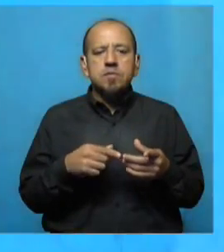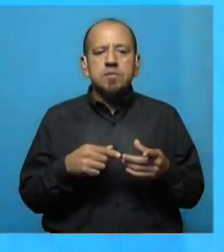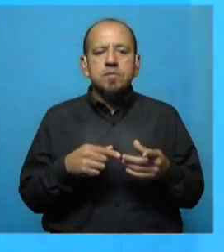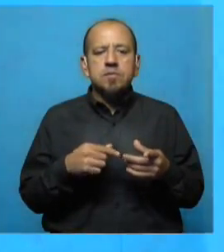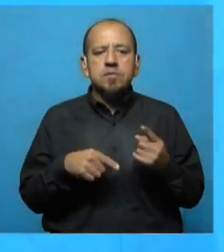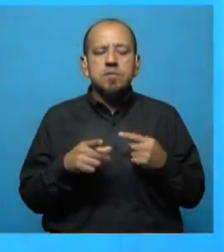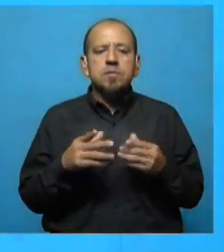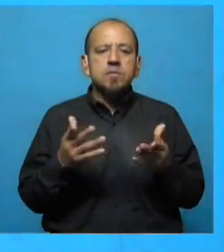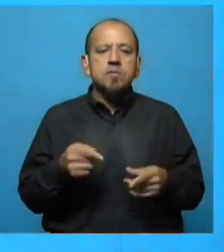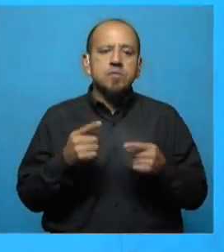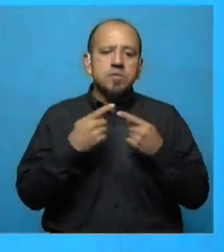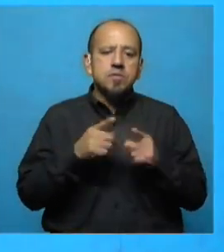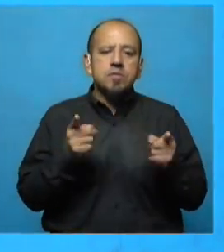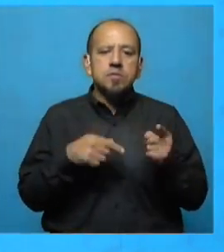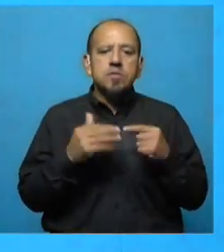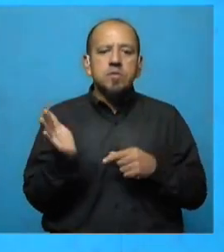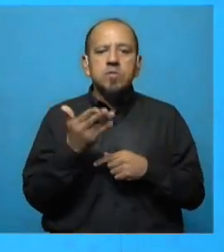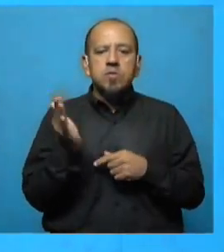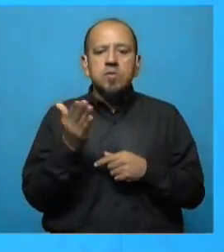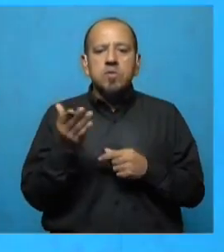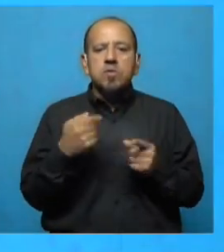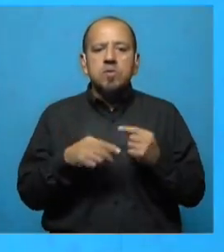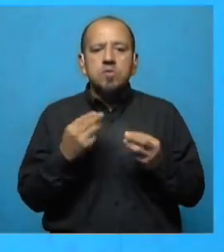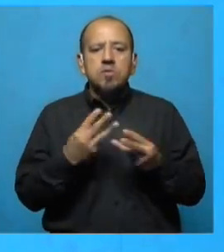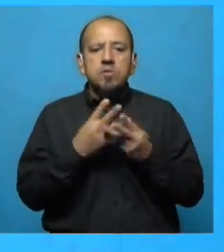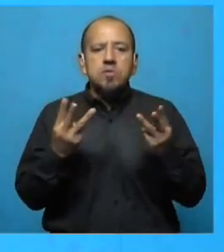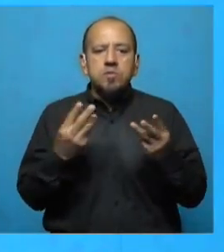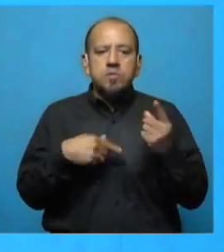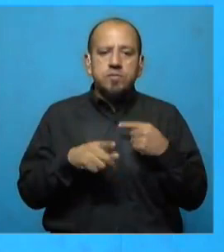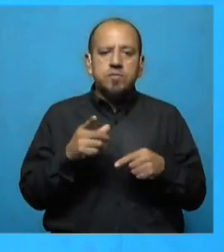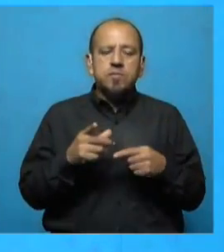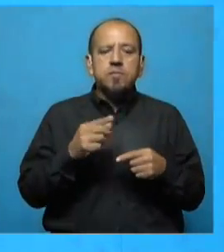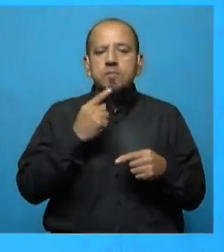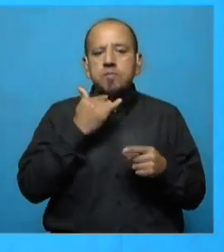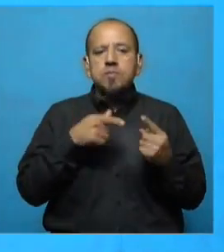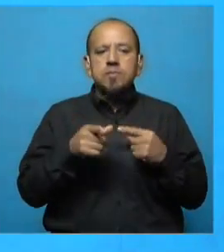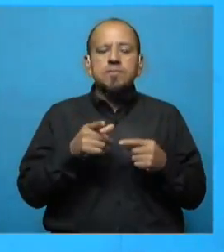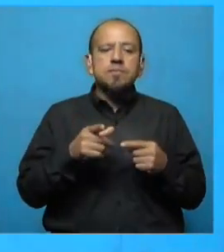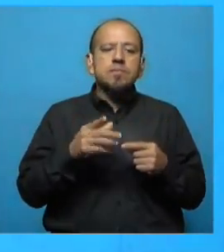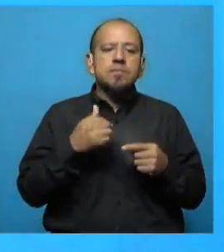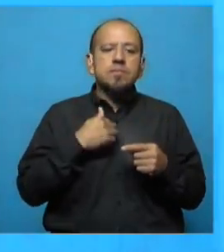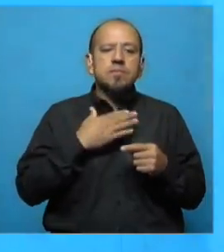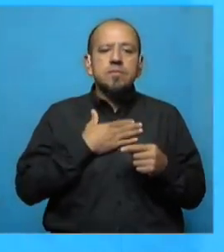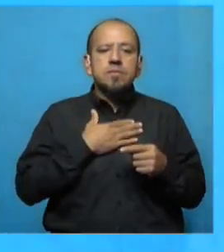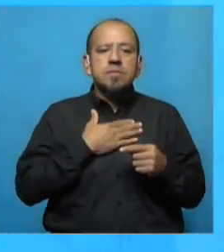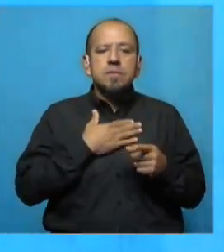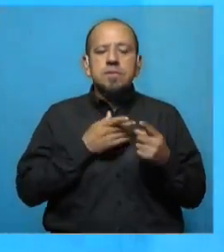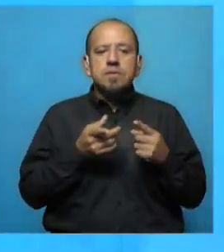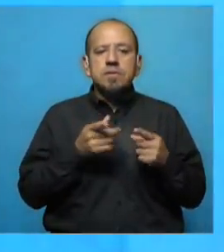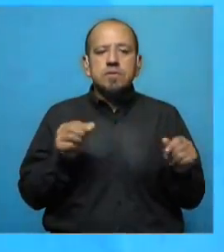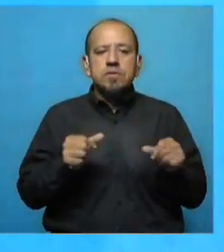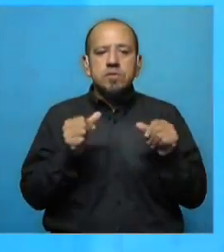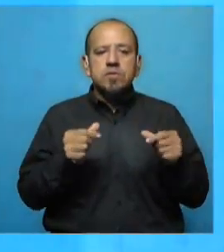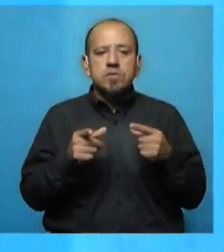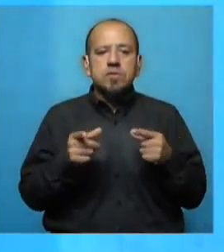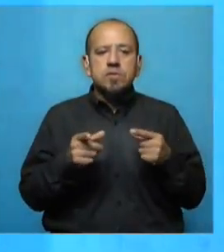una manera diferente de producción no había una producción general sino que cada comediante por ejemplo se ocupaba de su parte yo me ocupaba de la mía este yo era